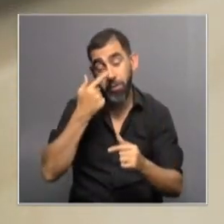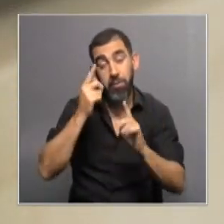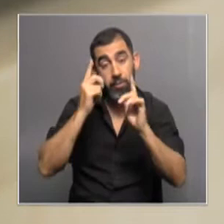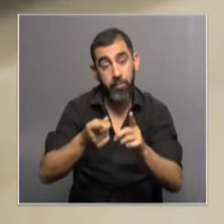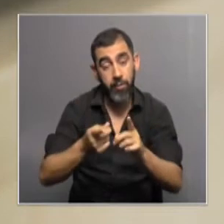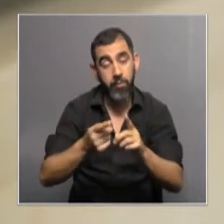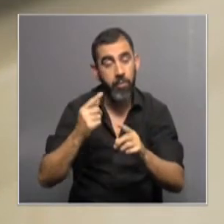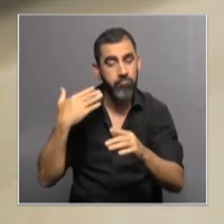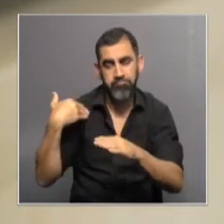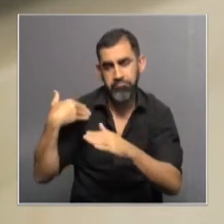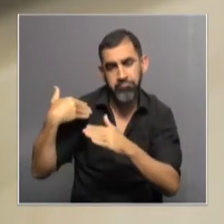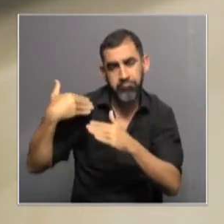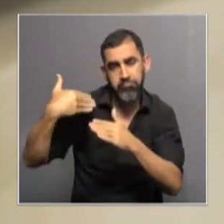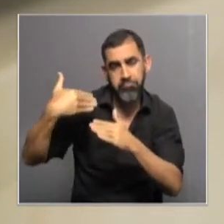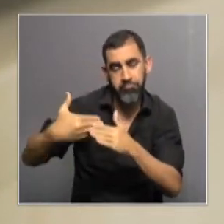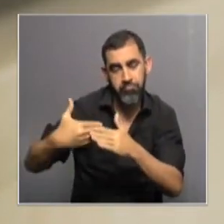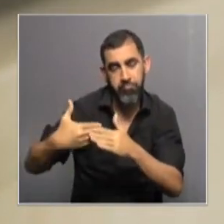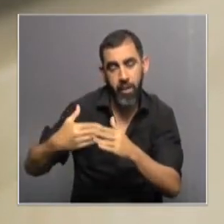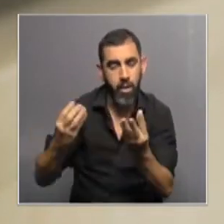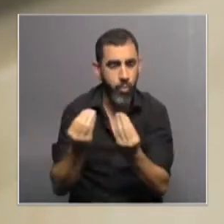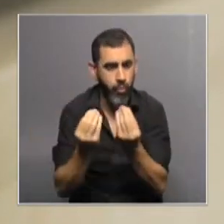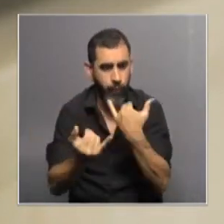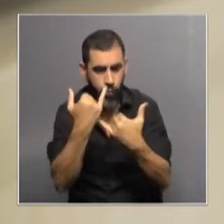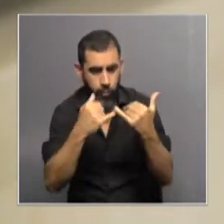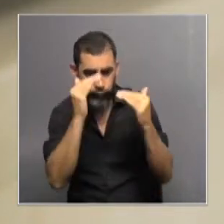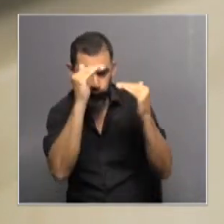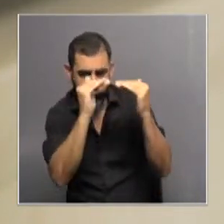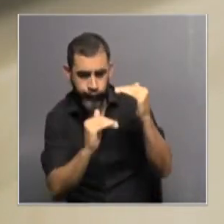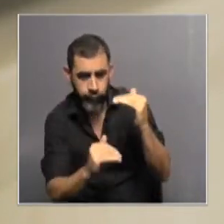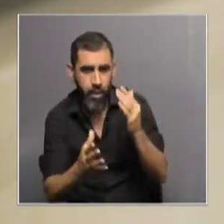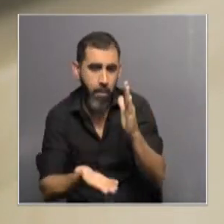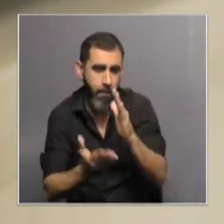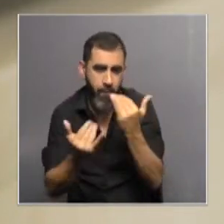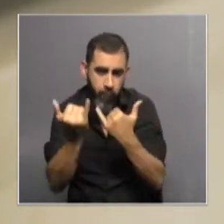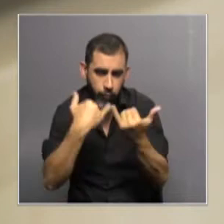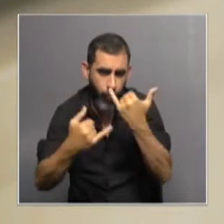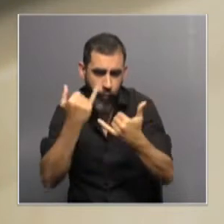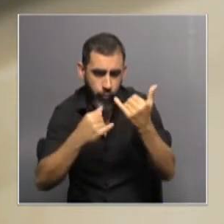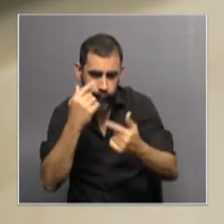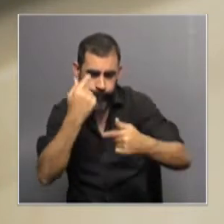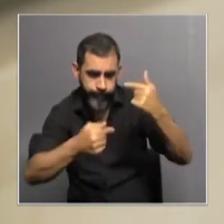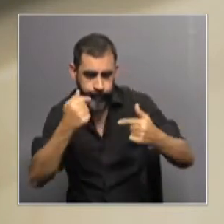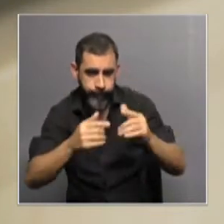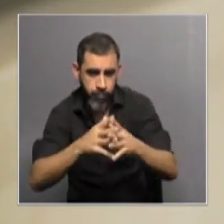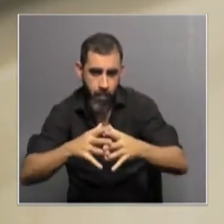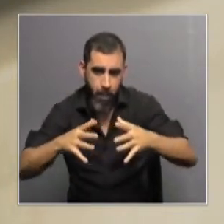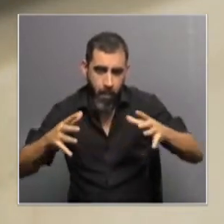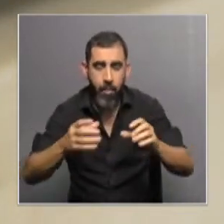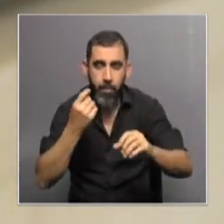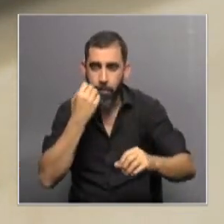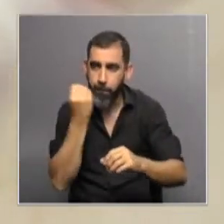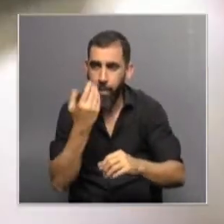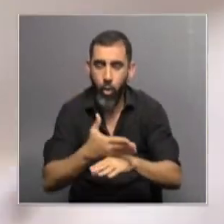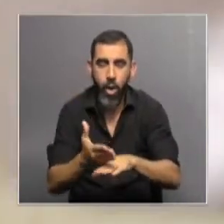es que con el paso del tiempo a medida que acumulamos datos y que empezamos a incorporar más datos a las bases de datos podemos predecir mejor